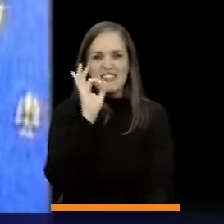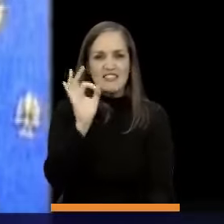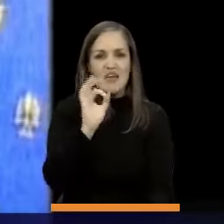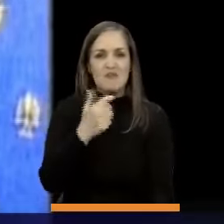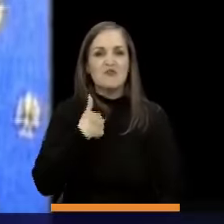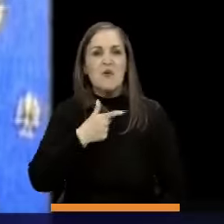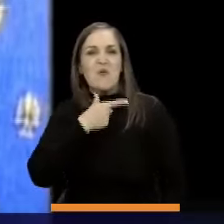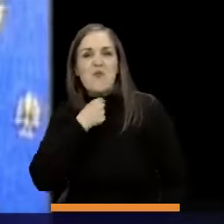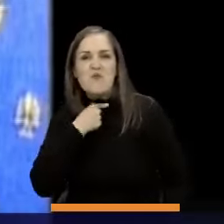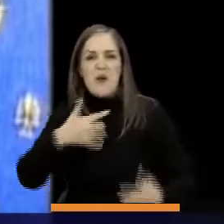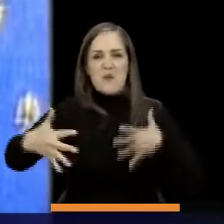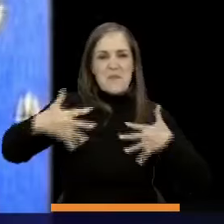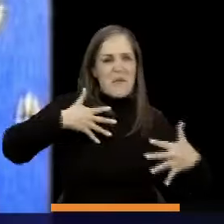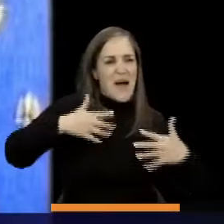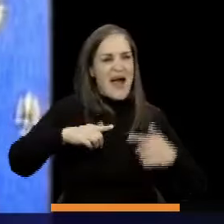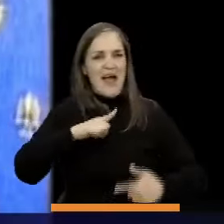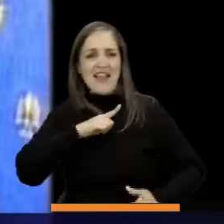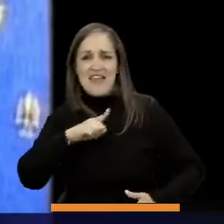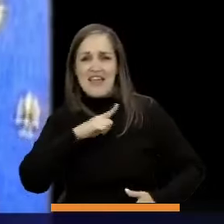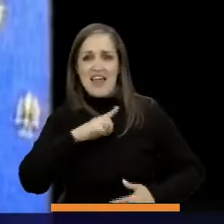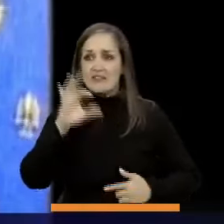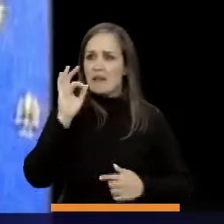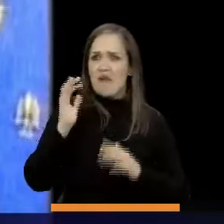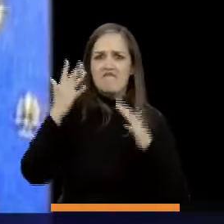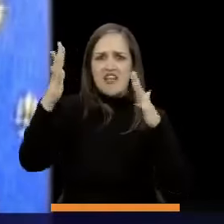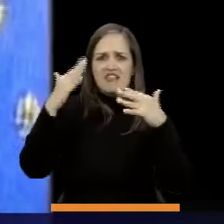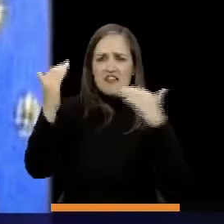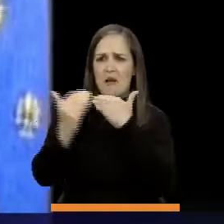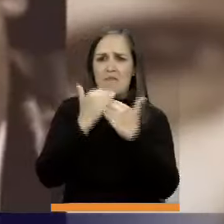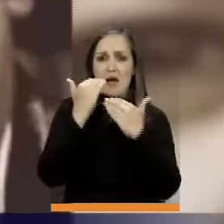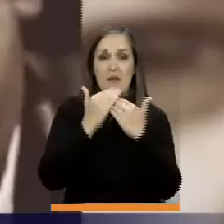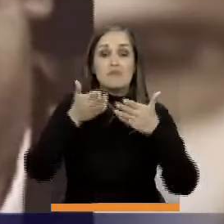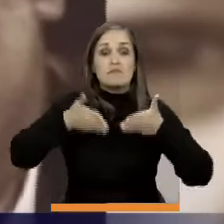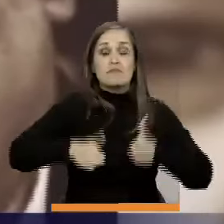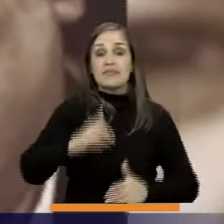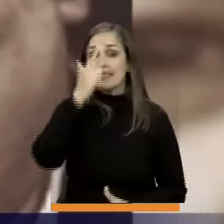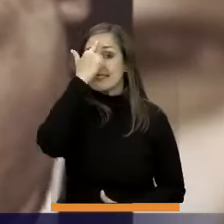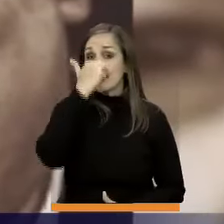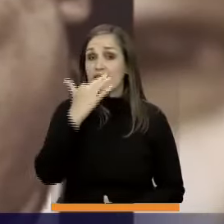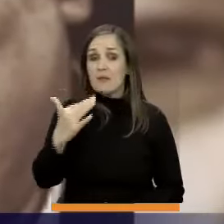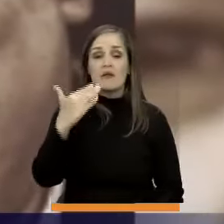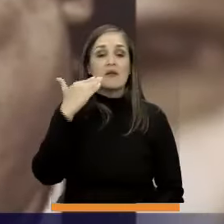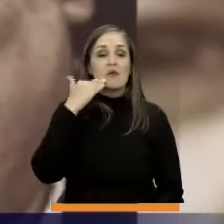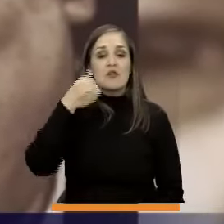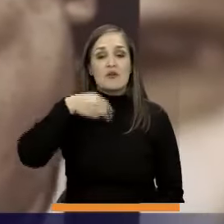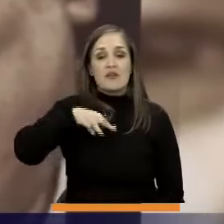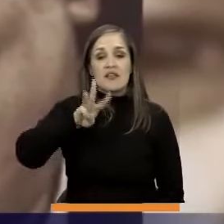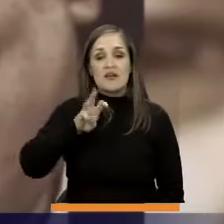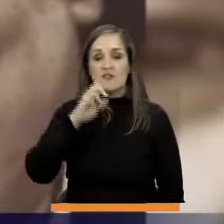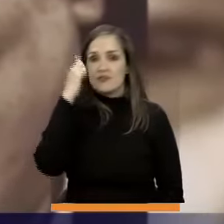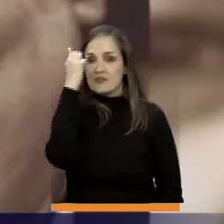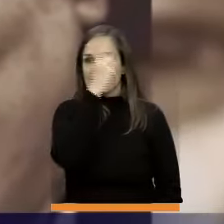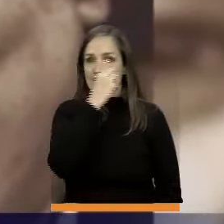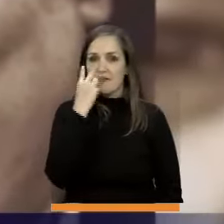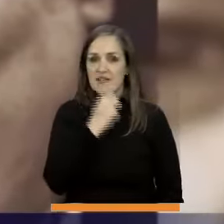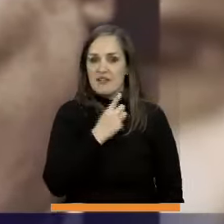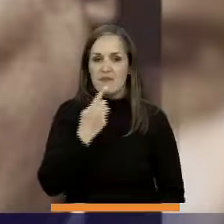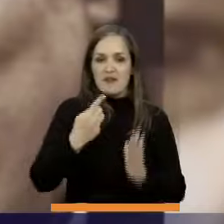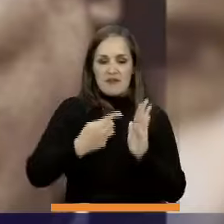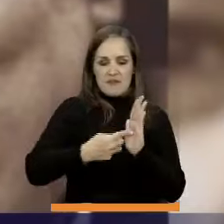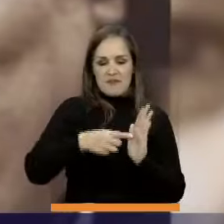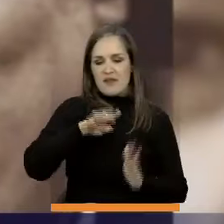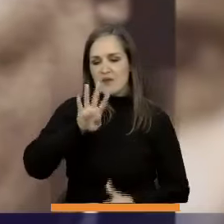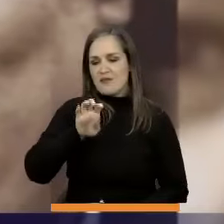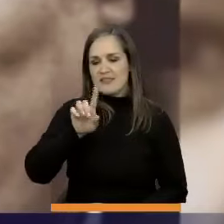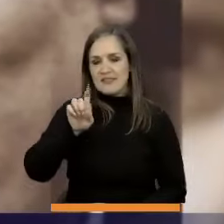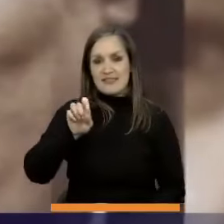humor no había fiesta donde no pudiera estar nacida en Santa Marta el 18 de septiembre de 1963 desde